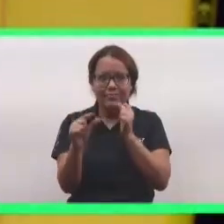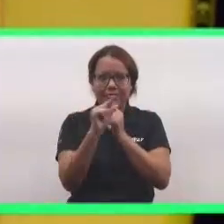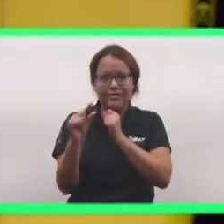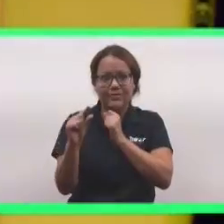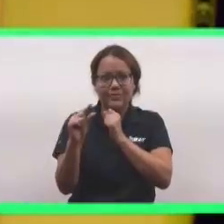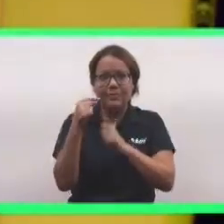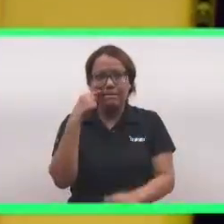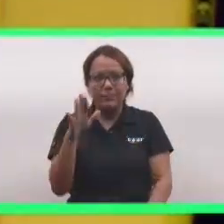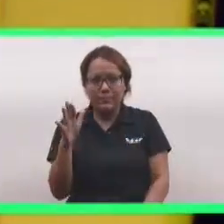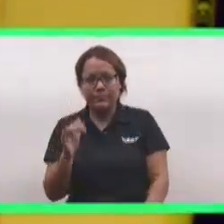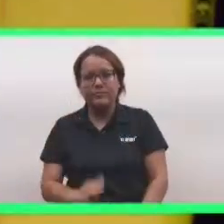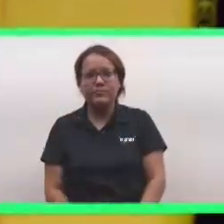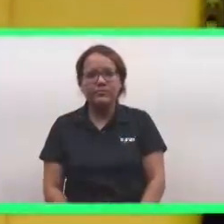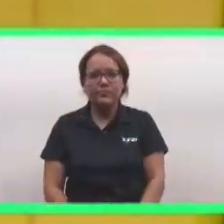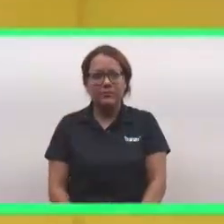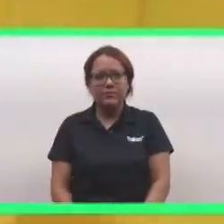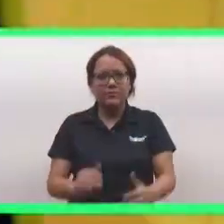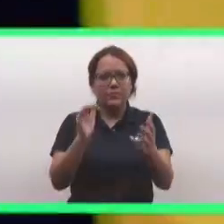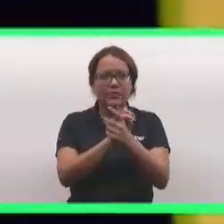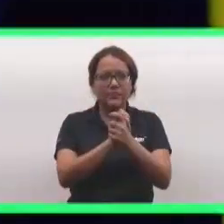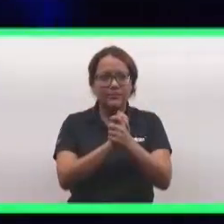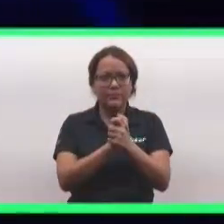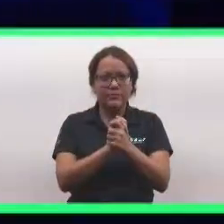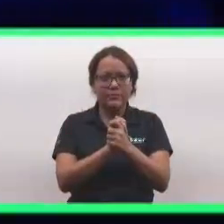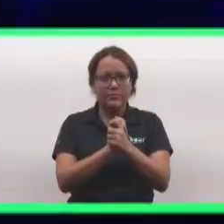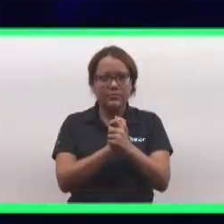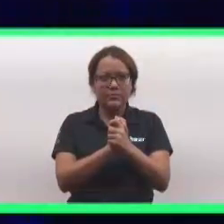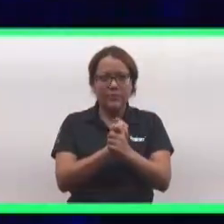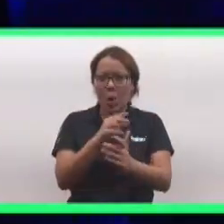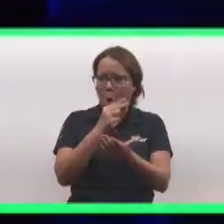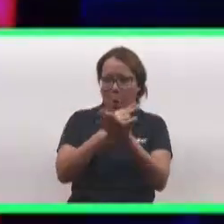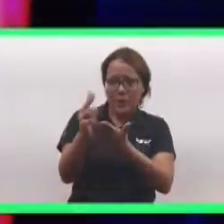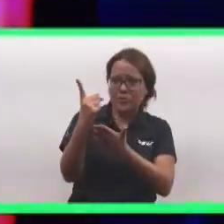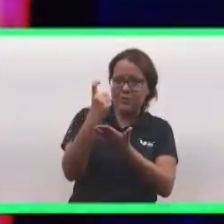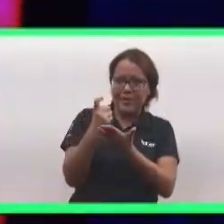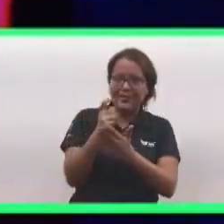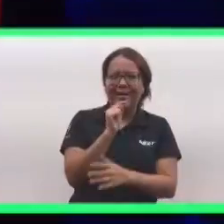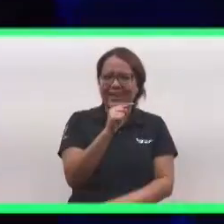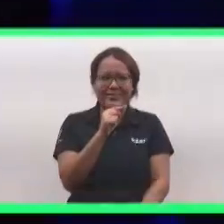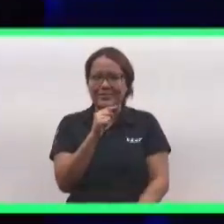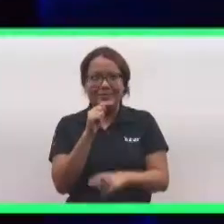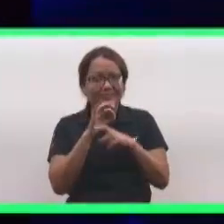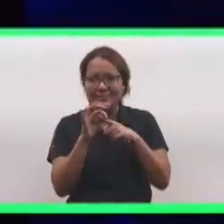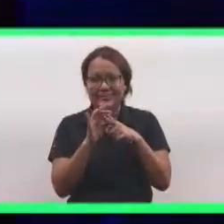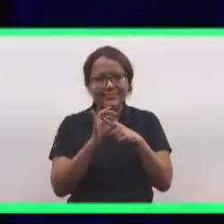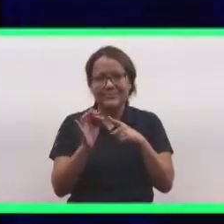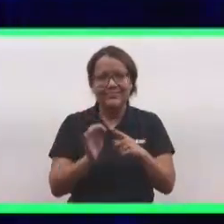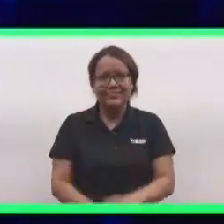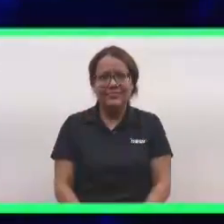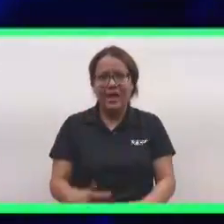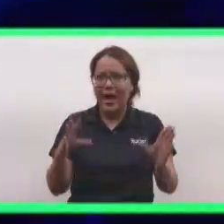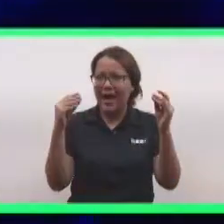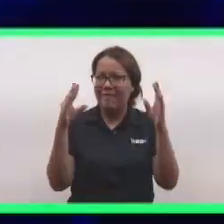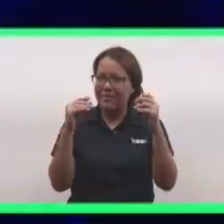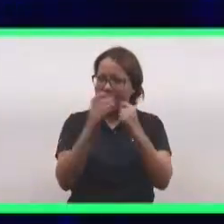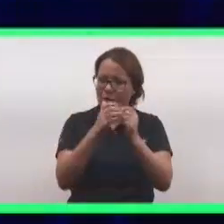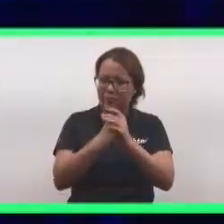Entre parejas, el peor veneno que puede haber es no decir la verdad. Terrible. Eso es terrible. No quieren hablar del